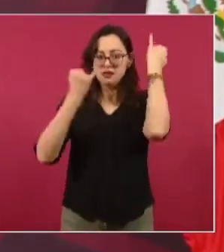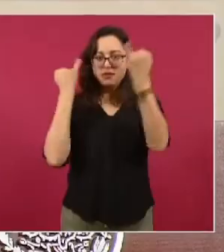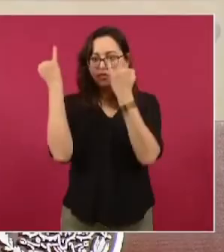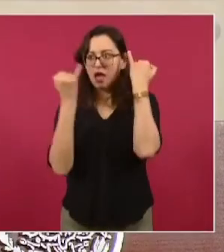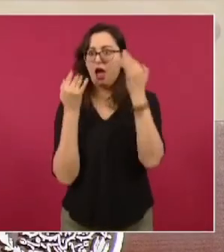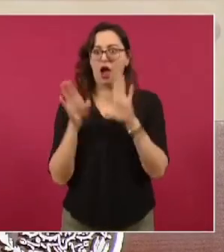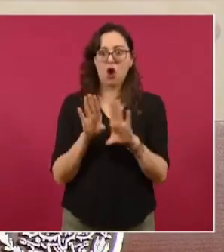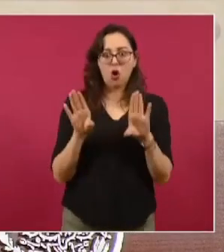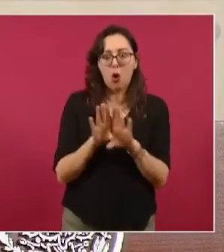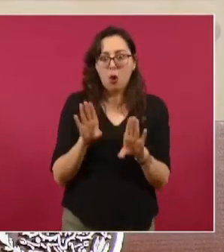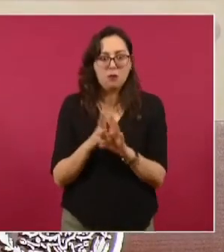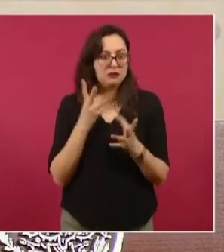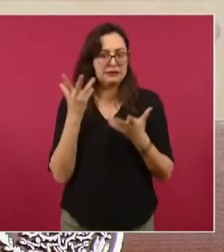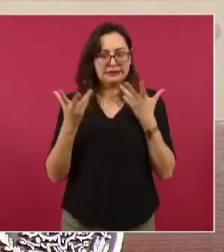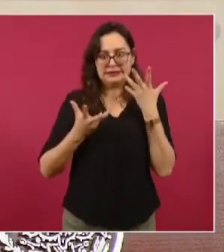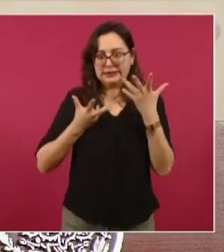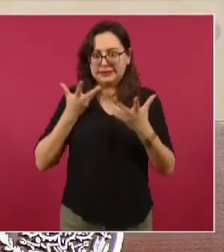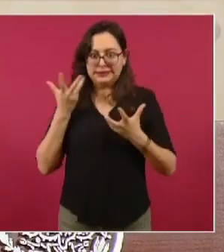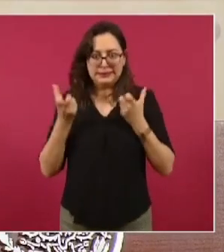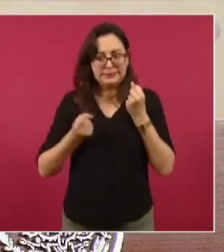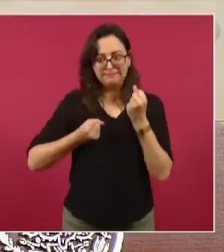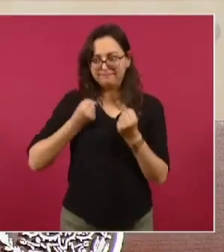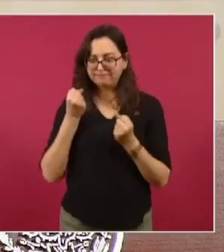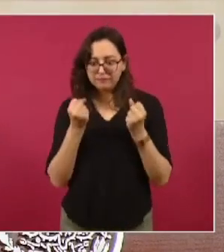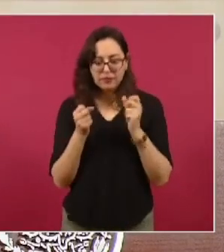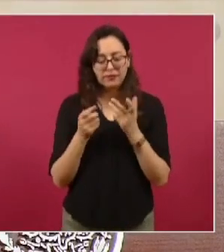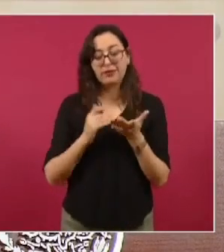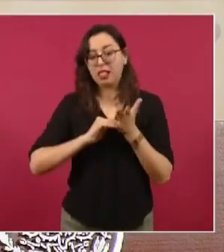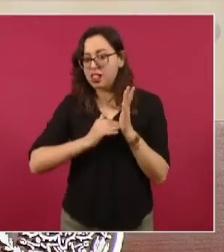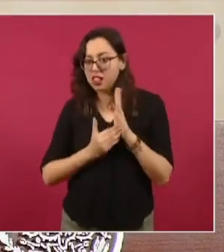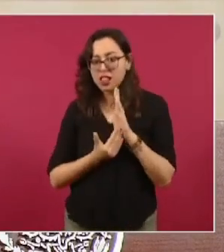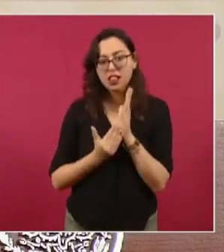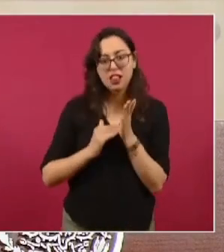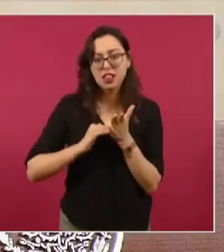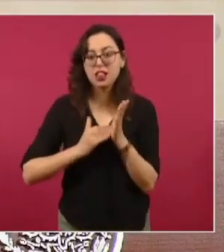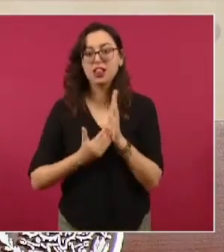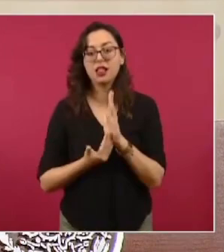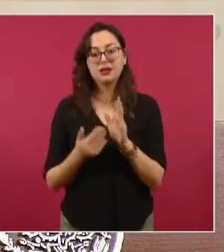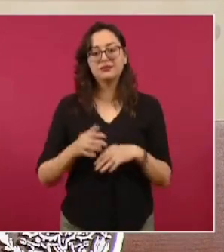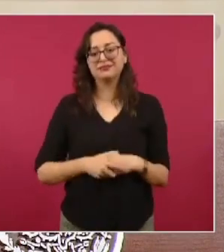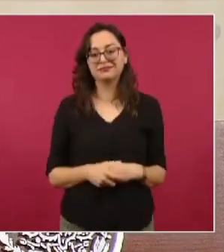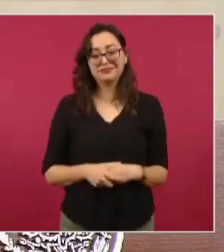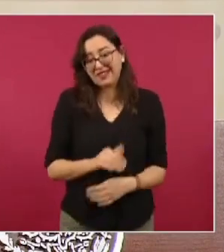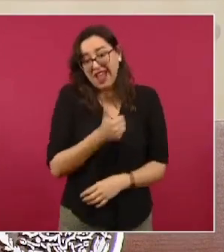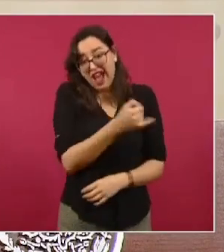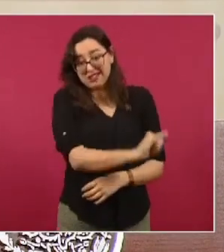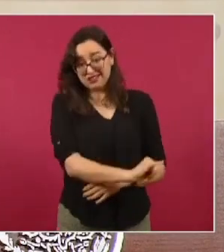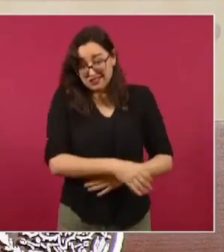más este investigaciones por ejemplo